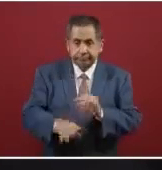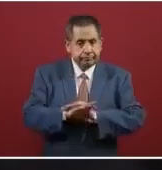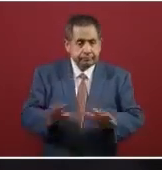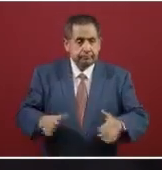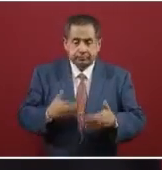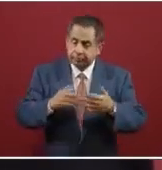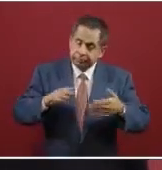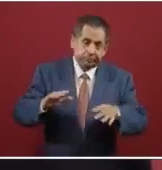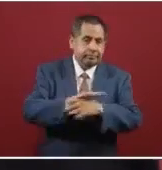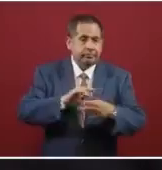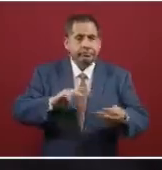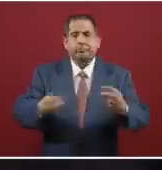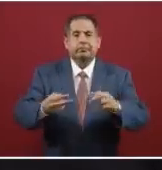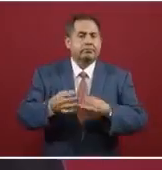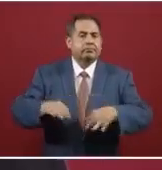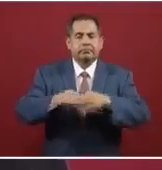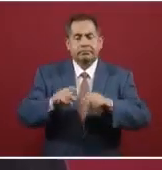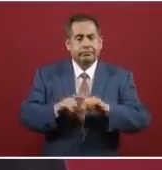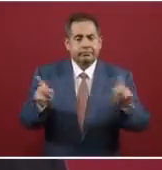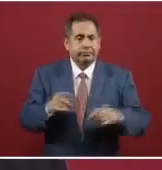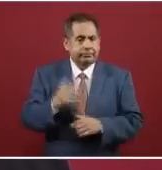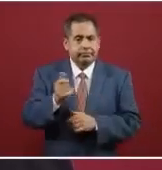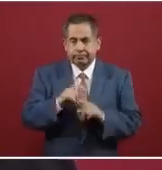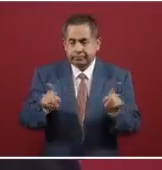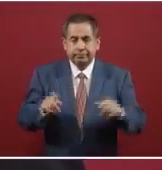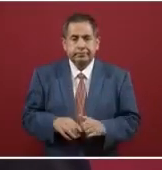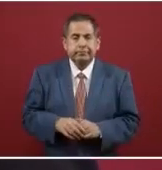los cambios muy importantes. Y